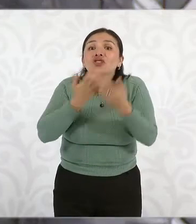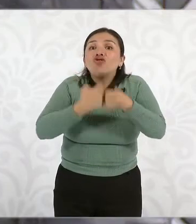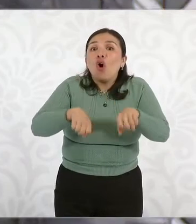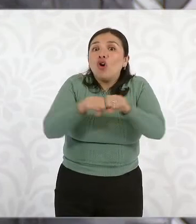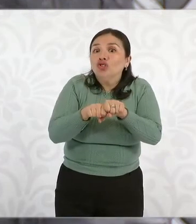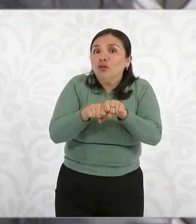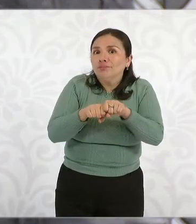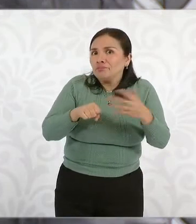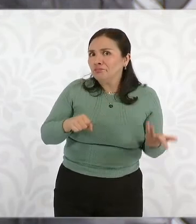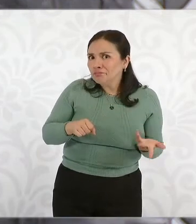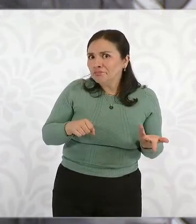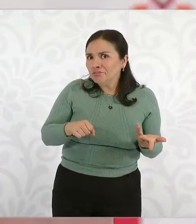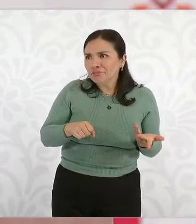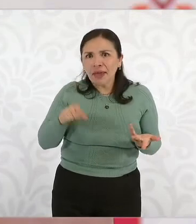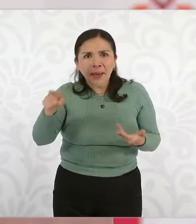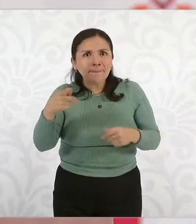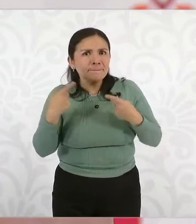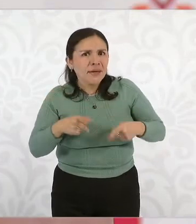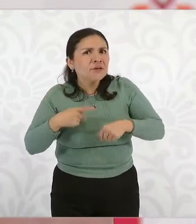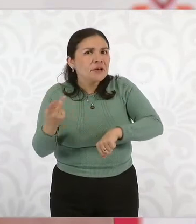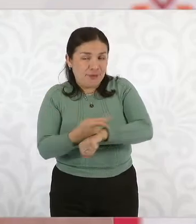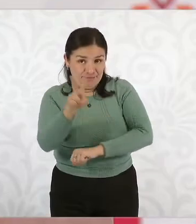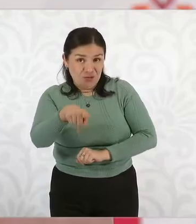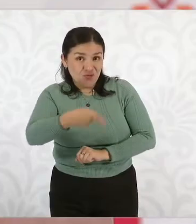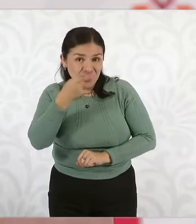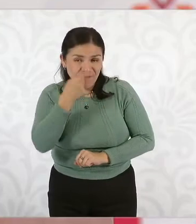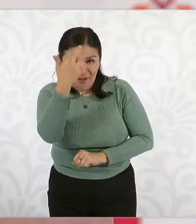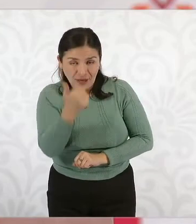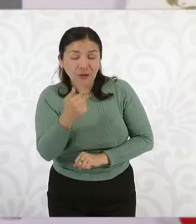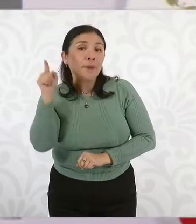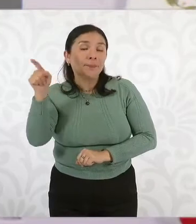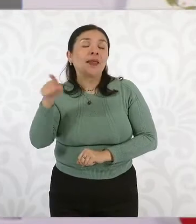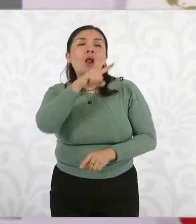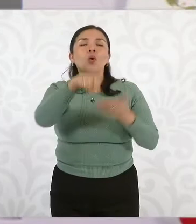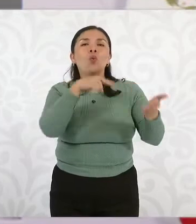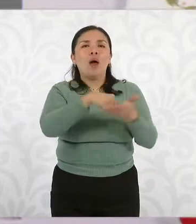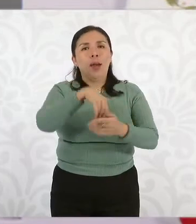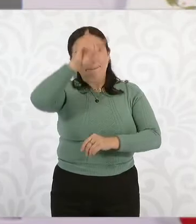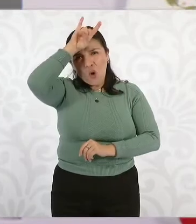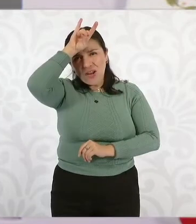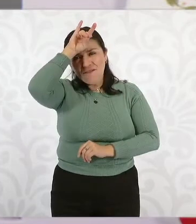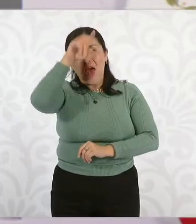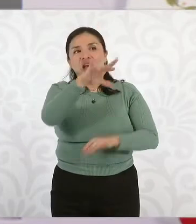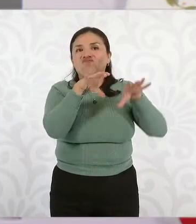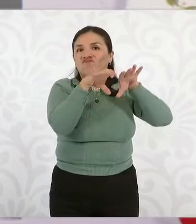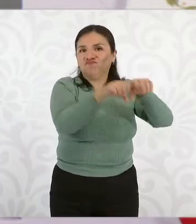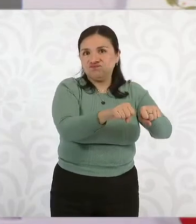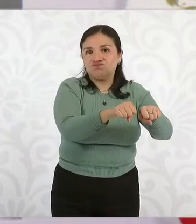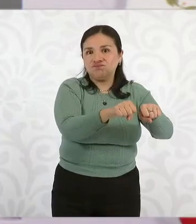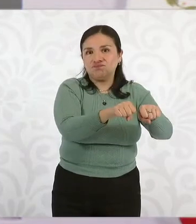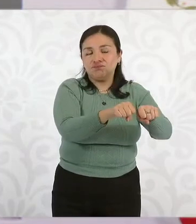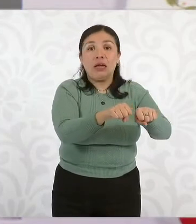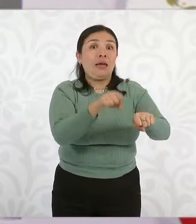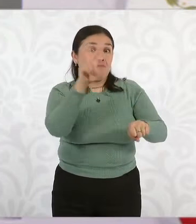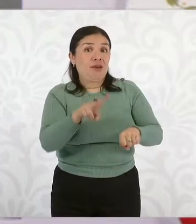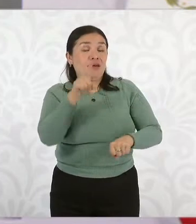¿Qué pasa con esta persona que, como bien tú dices, es detenido en Bolivia? Por cierto, traen ahí un tema el presidente y